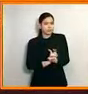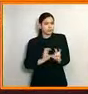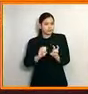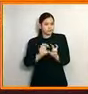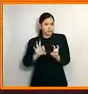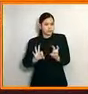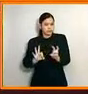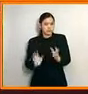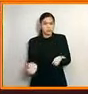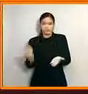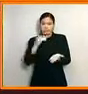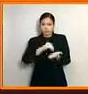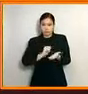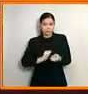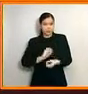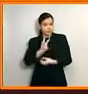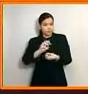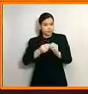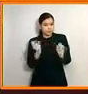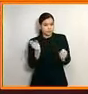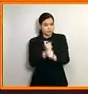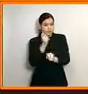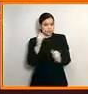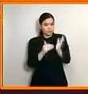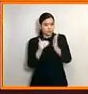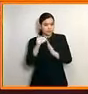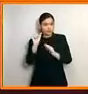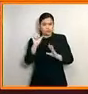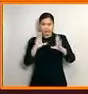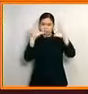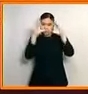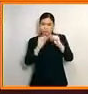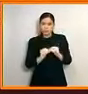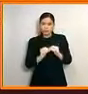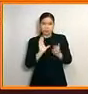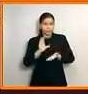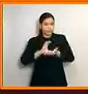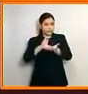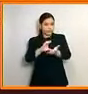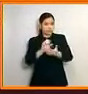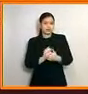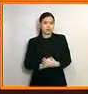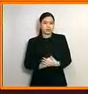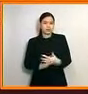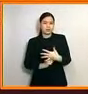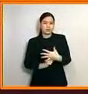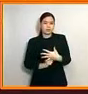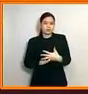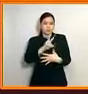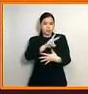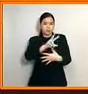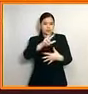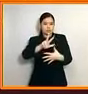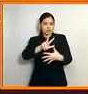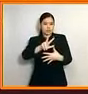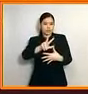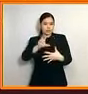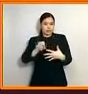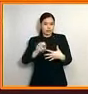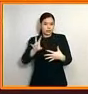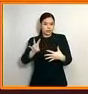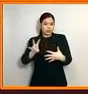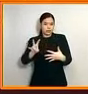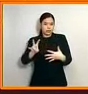09. Con gusto reitero los 6 números millonarios de esta noche para nuestro super premio. 23,